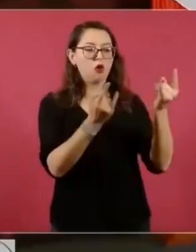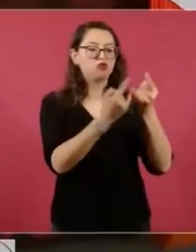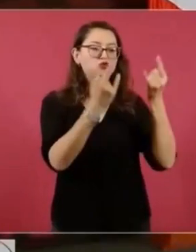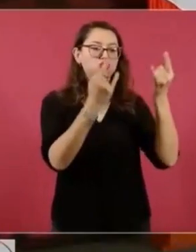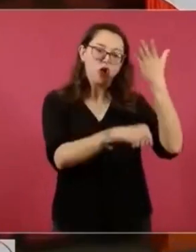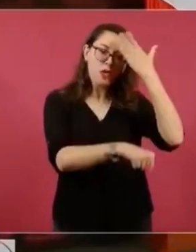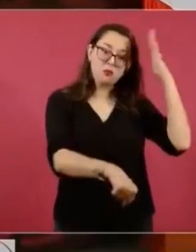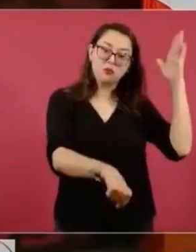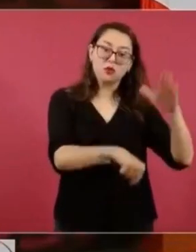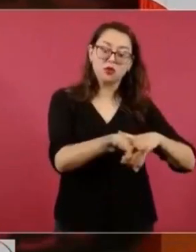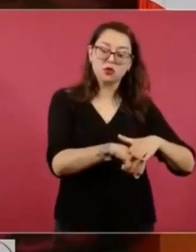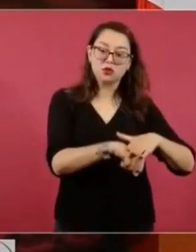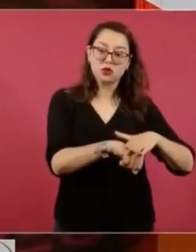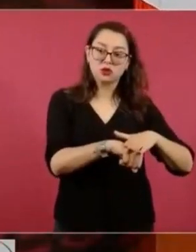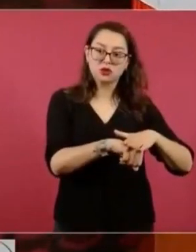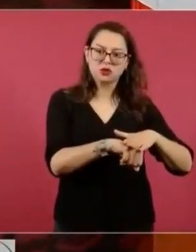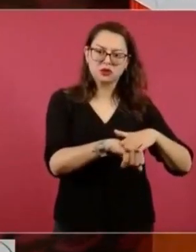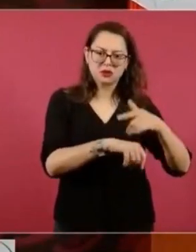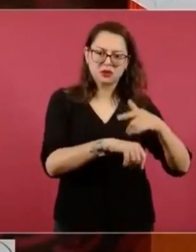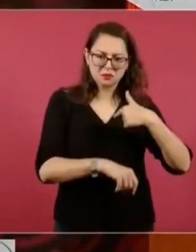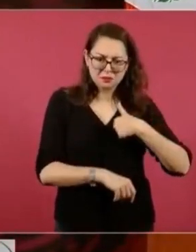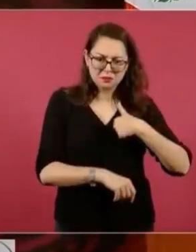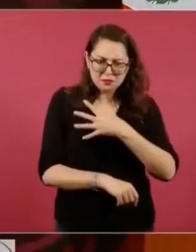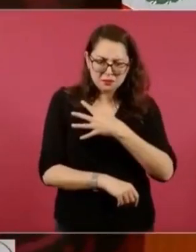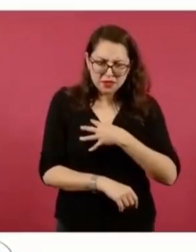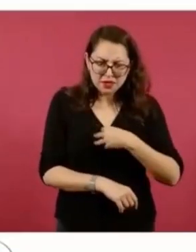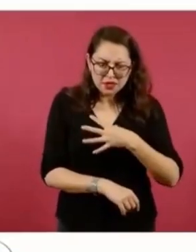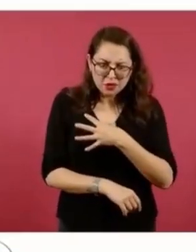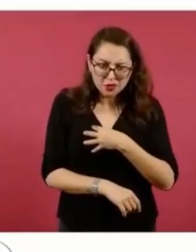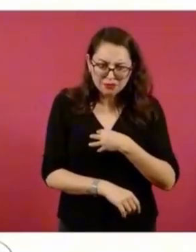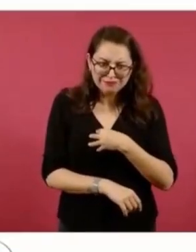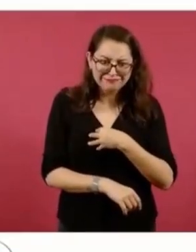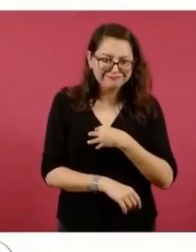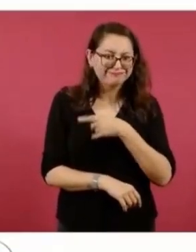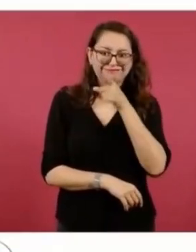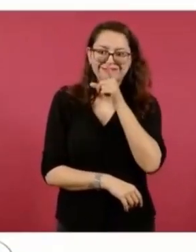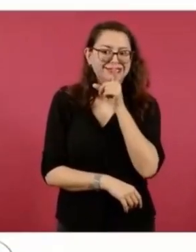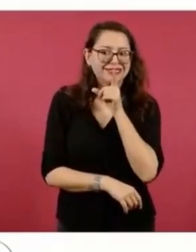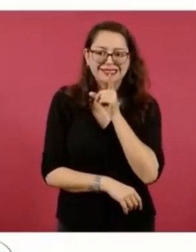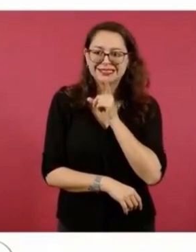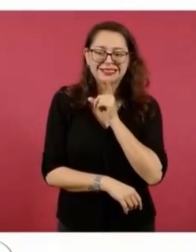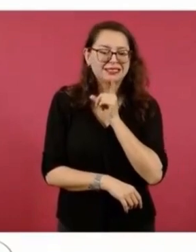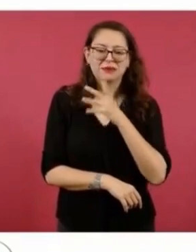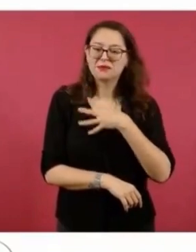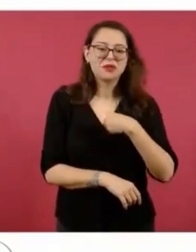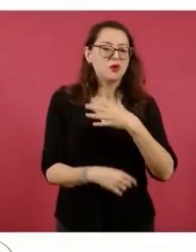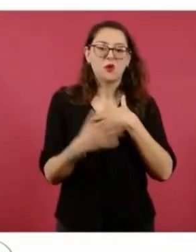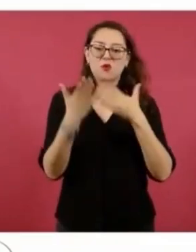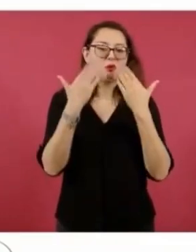esto es, mi hijo no tiene cuenta de Twitter,